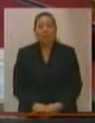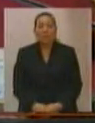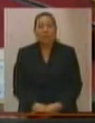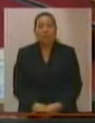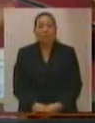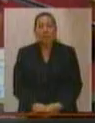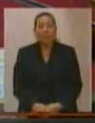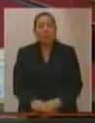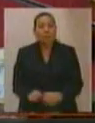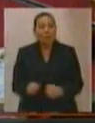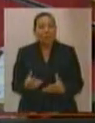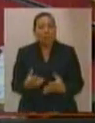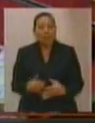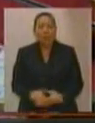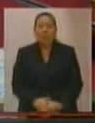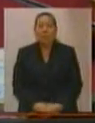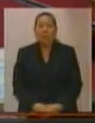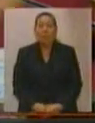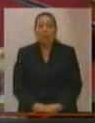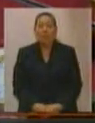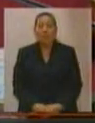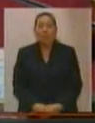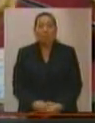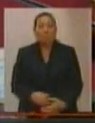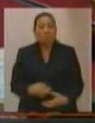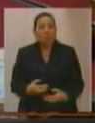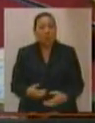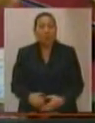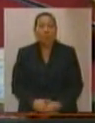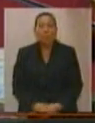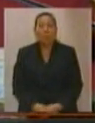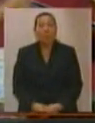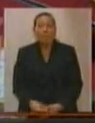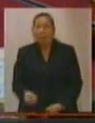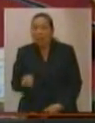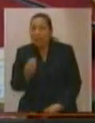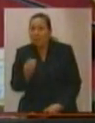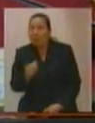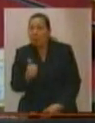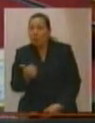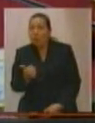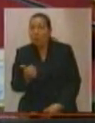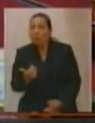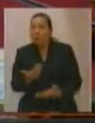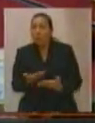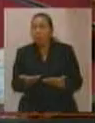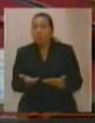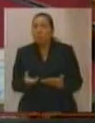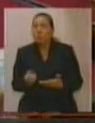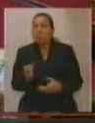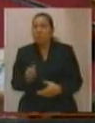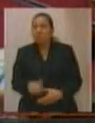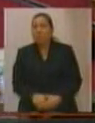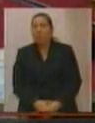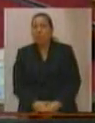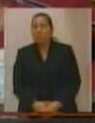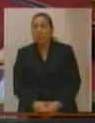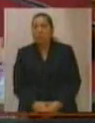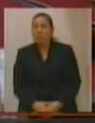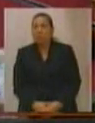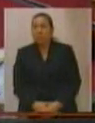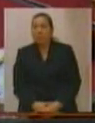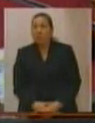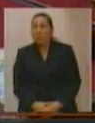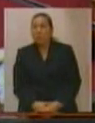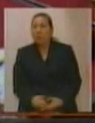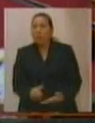inclusive si es que se quisiera aprovisionar de alimentos u otro tipo de bienes a una persona, se puede suscribir